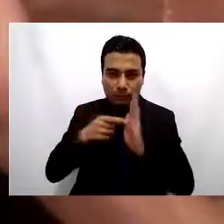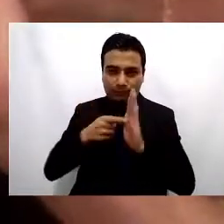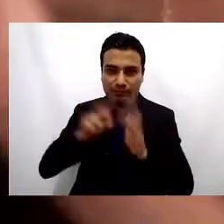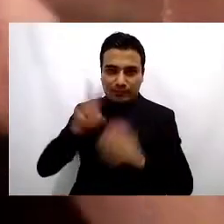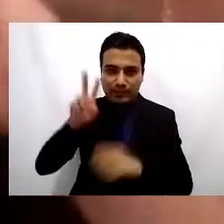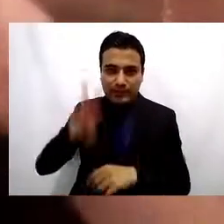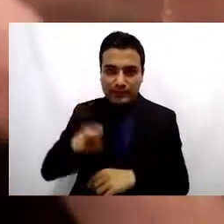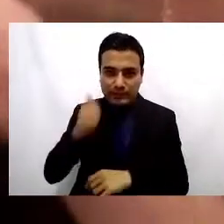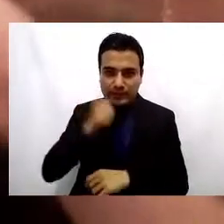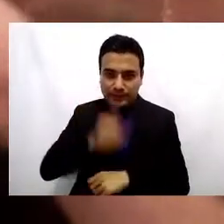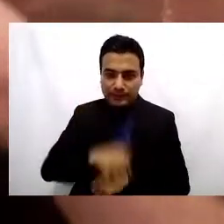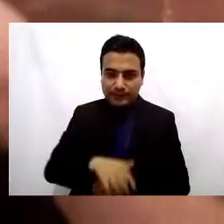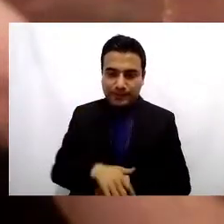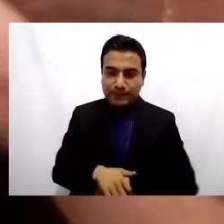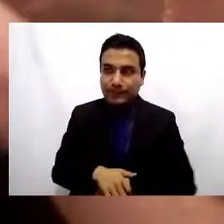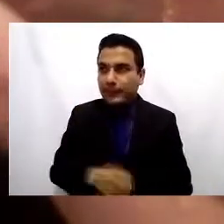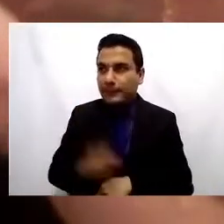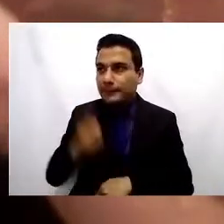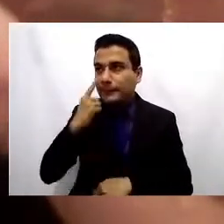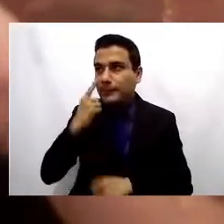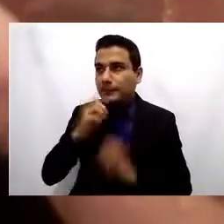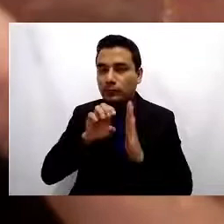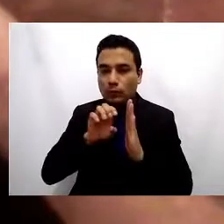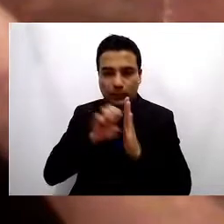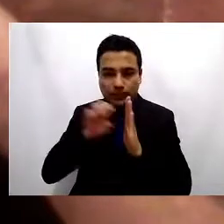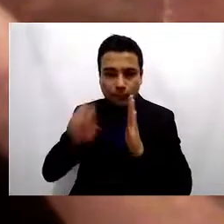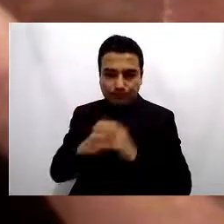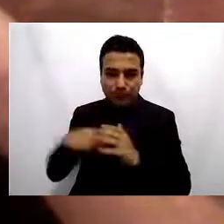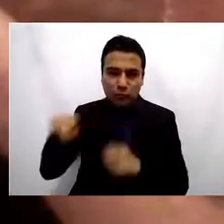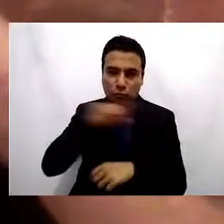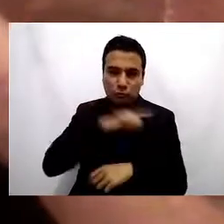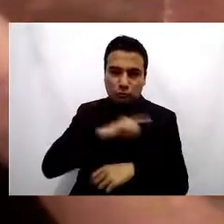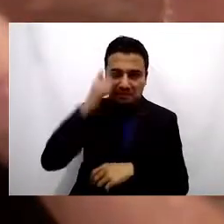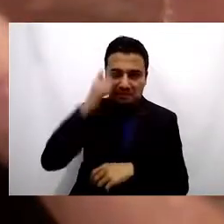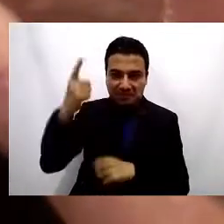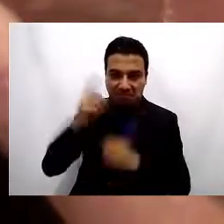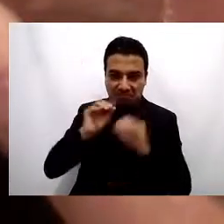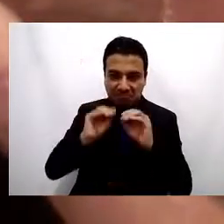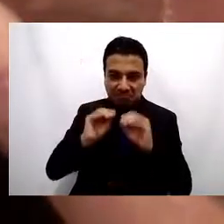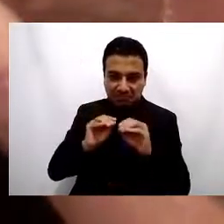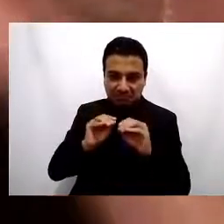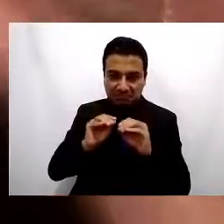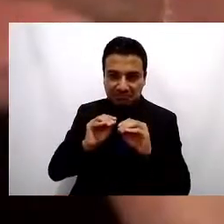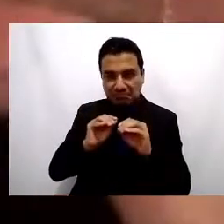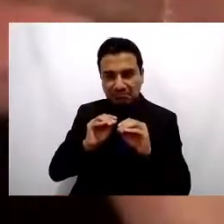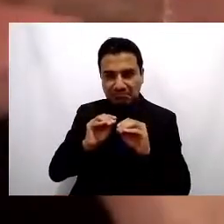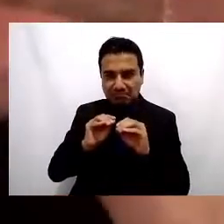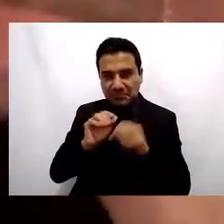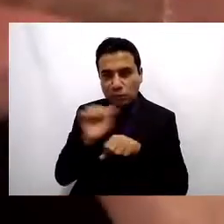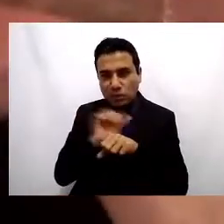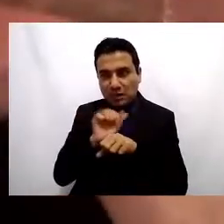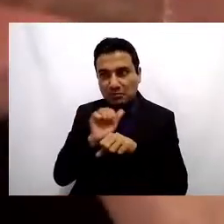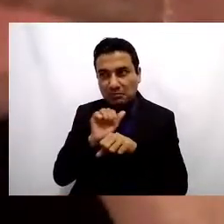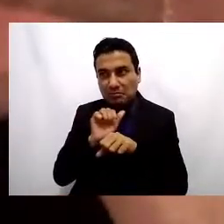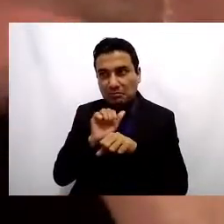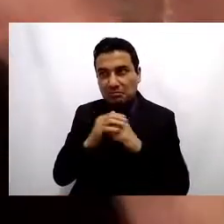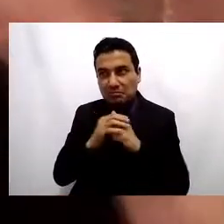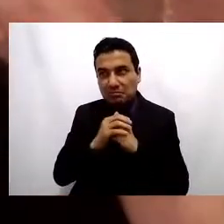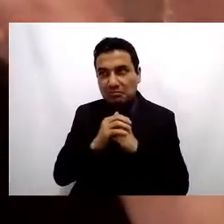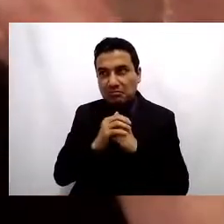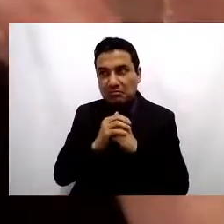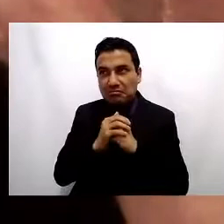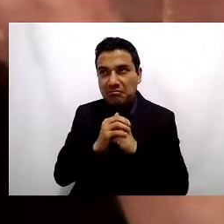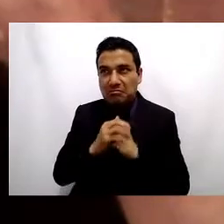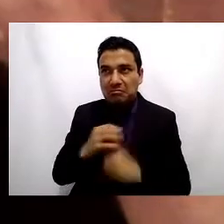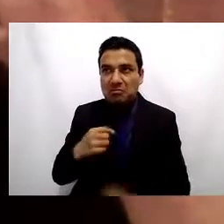método. Nosotros en términos de creación actoral, o digo, yo prefiero hablar de